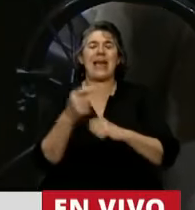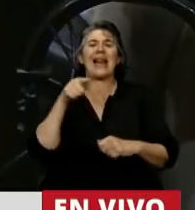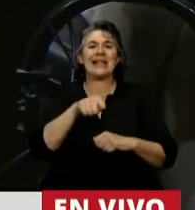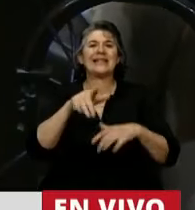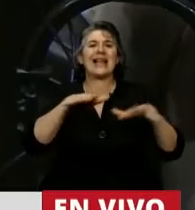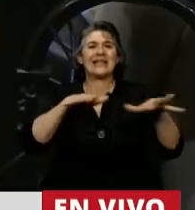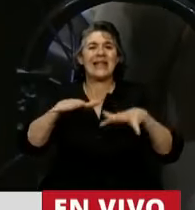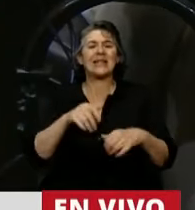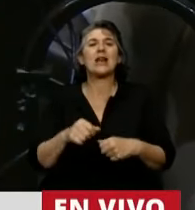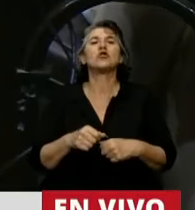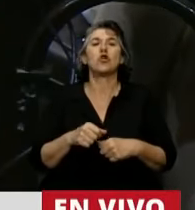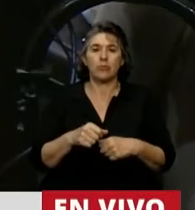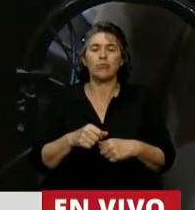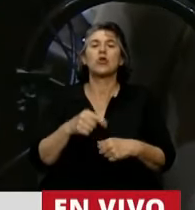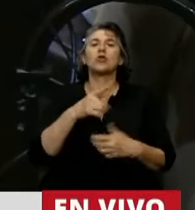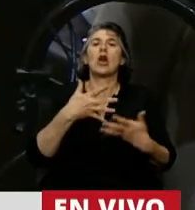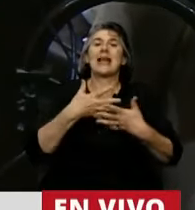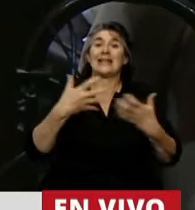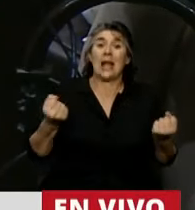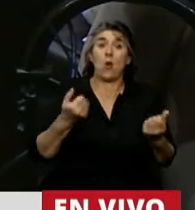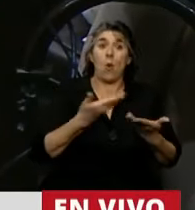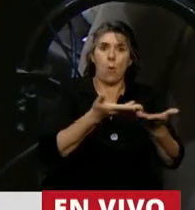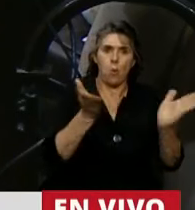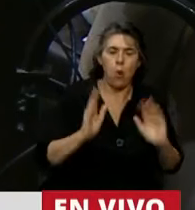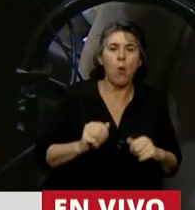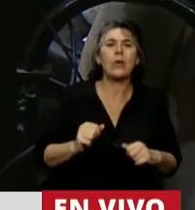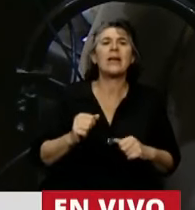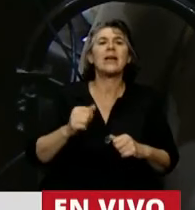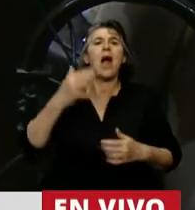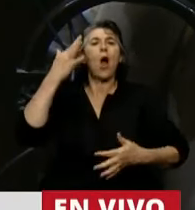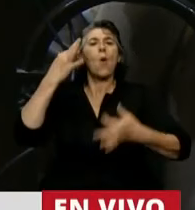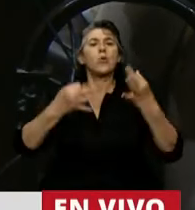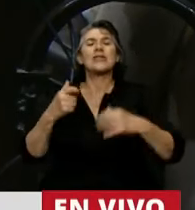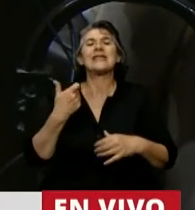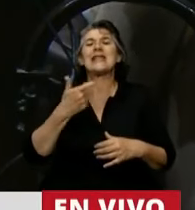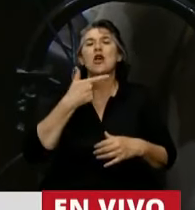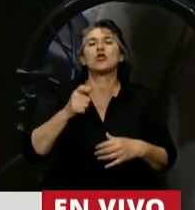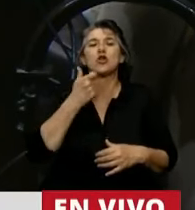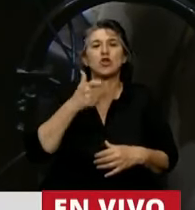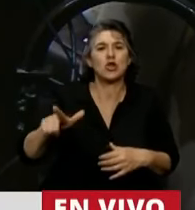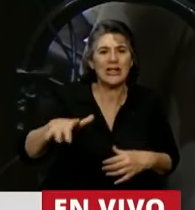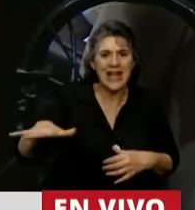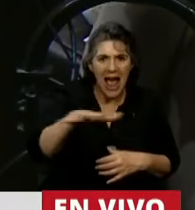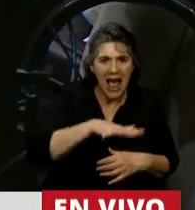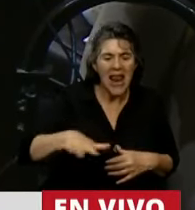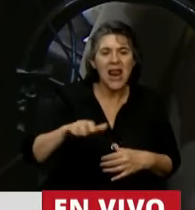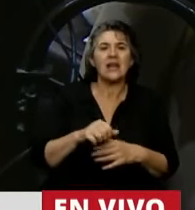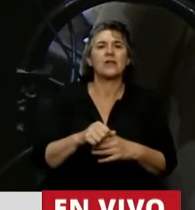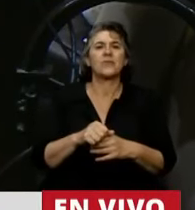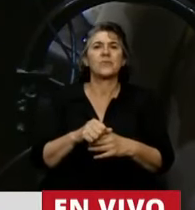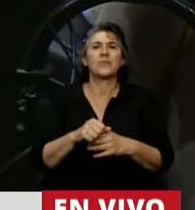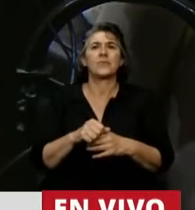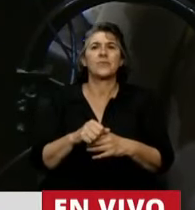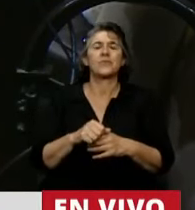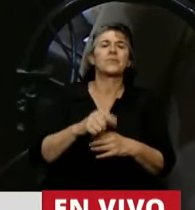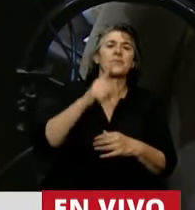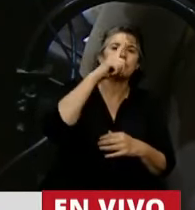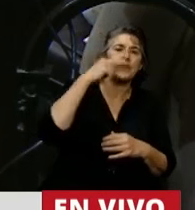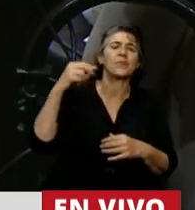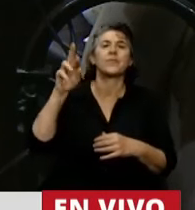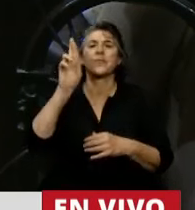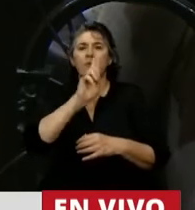Un problema de salud pública, un problema de justicia social. Señoras y señores,